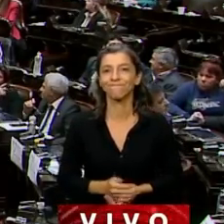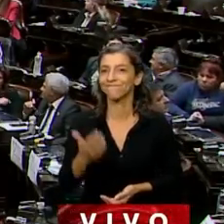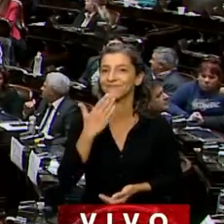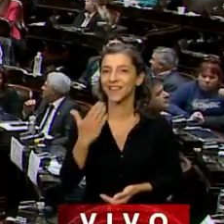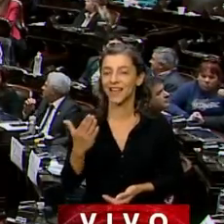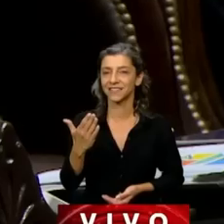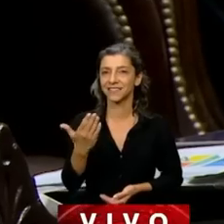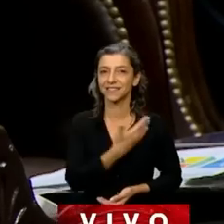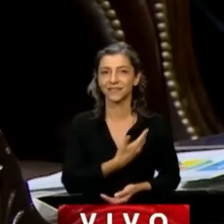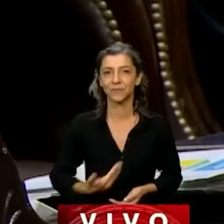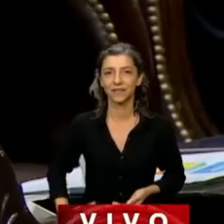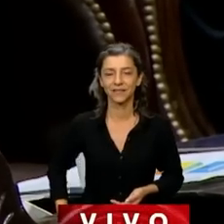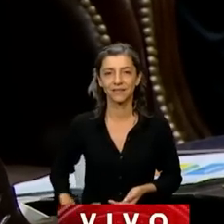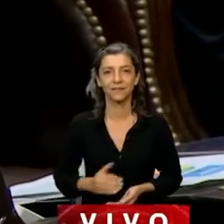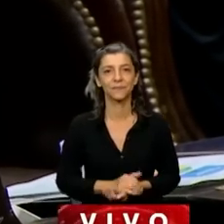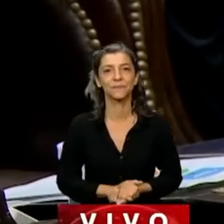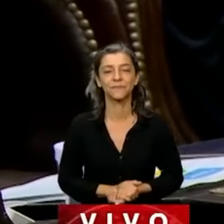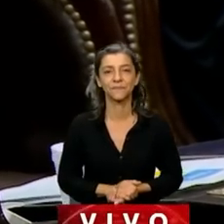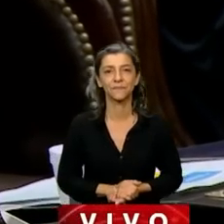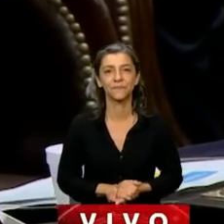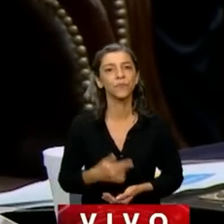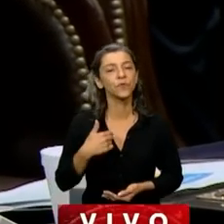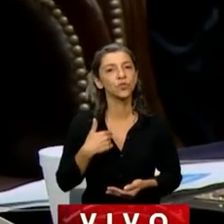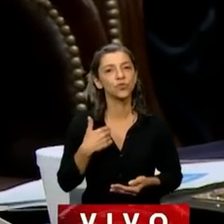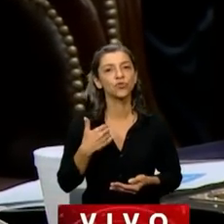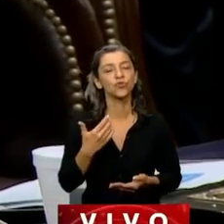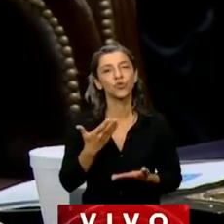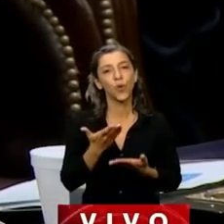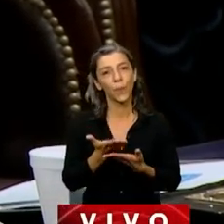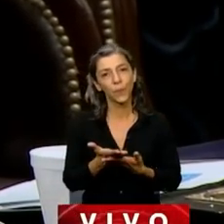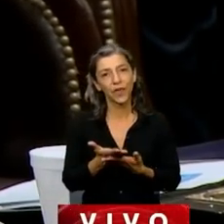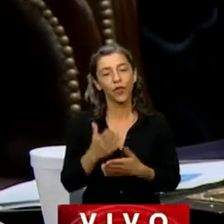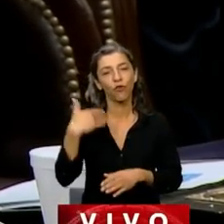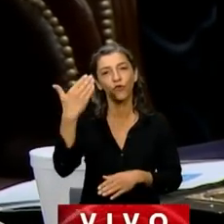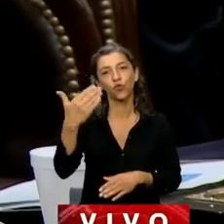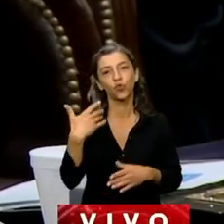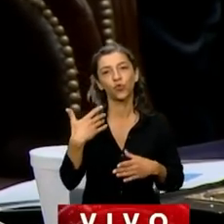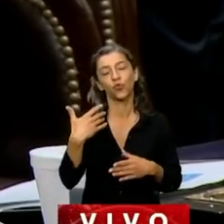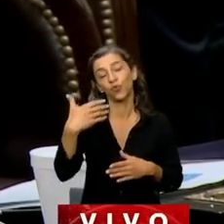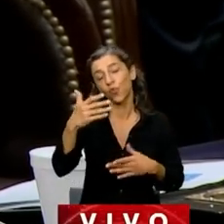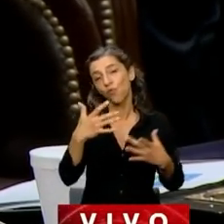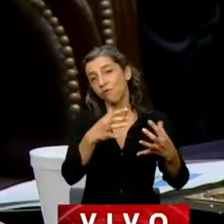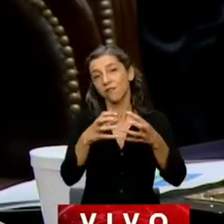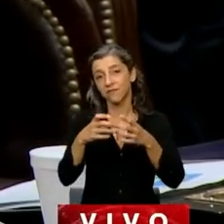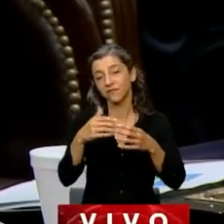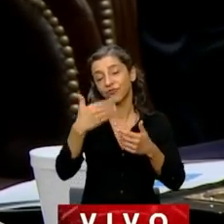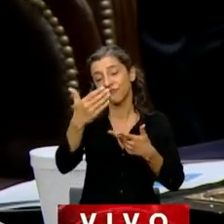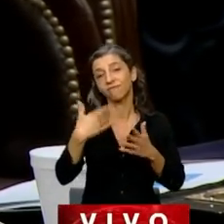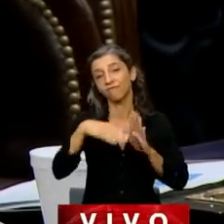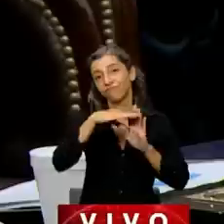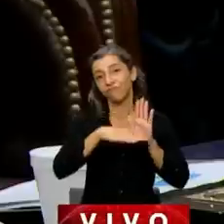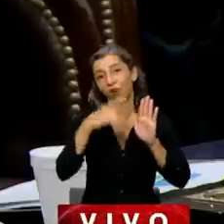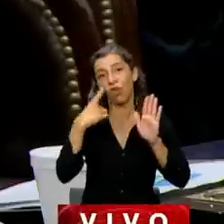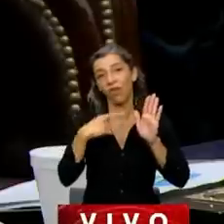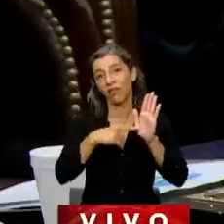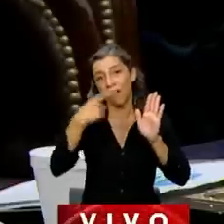Gracias, señora presidenta. Voy a solicitar que en futuras sesiones, en el orden del día, no se deje para